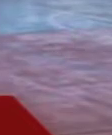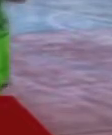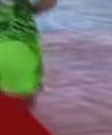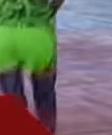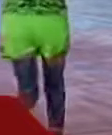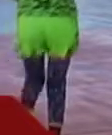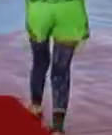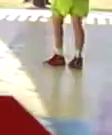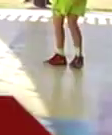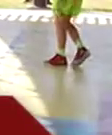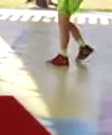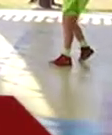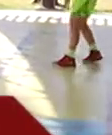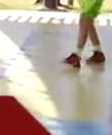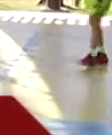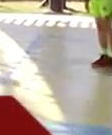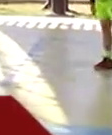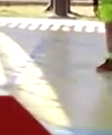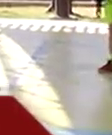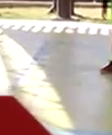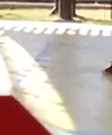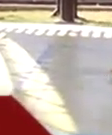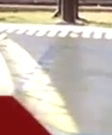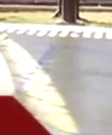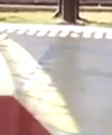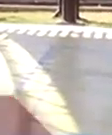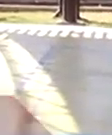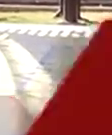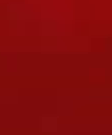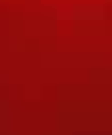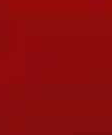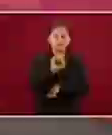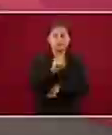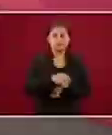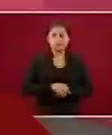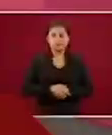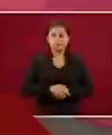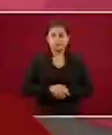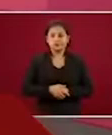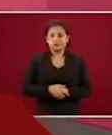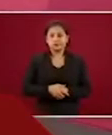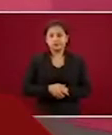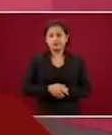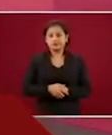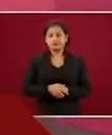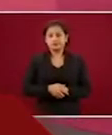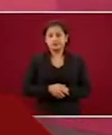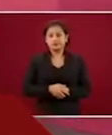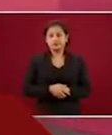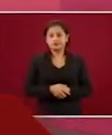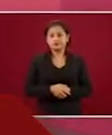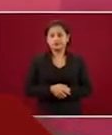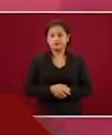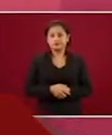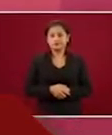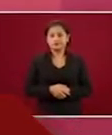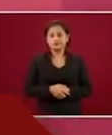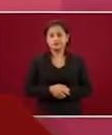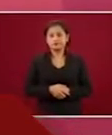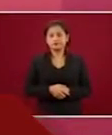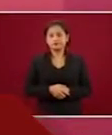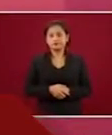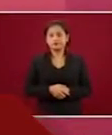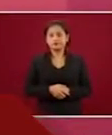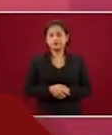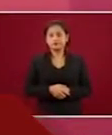en universidades privadas, así lo expresó la capitana Indira Juárez Blancas. Sobre la alerta internacional por el coronavirus, el presidente